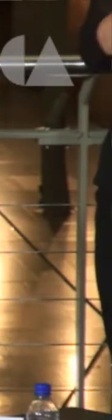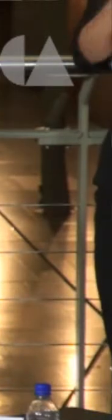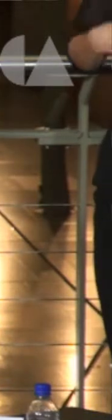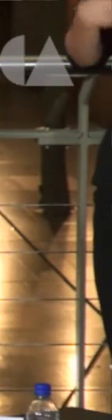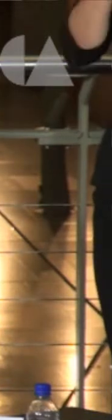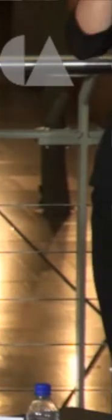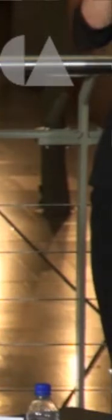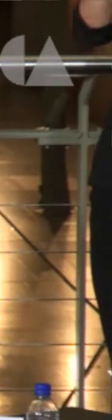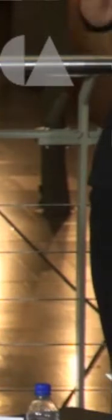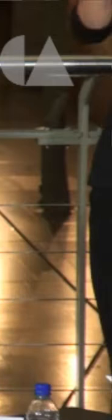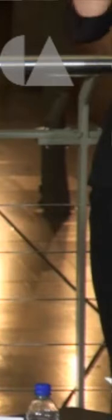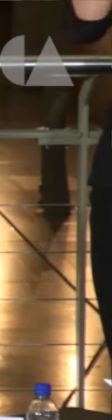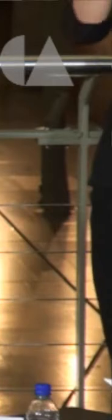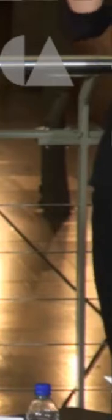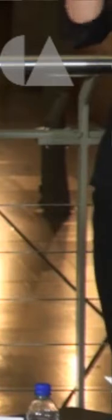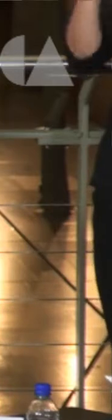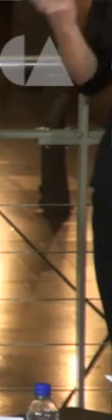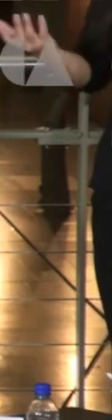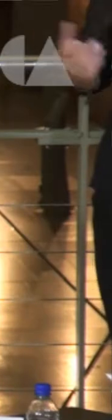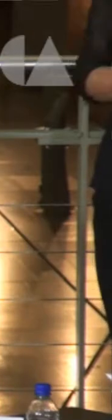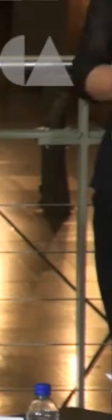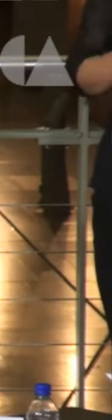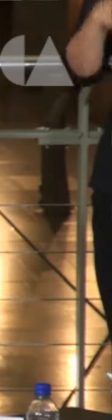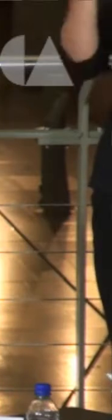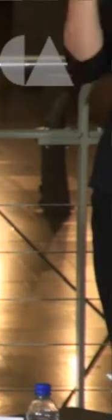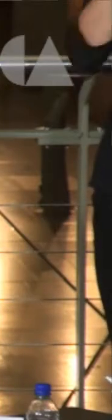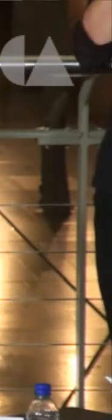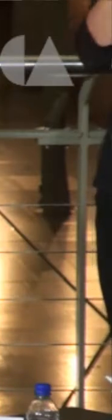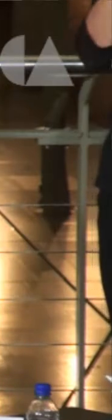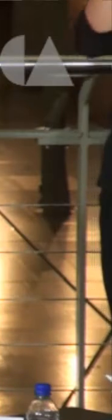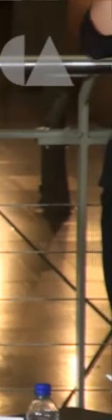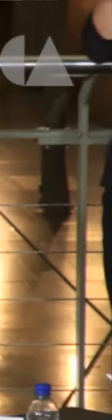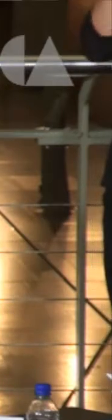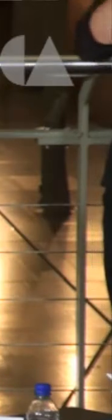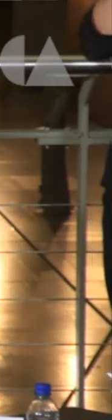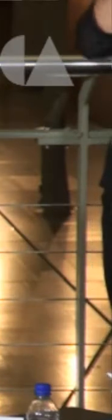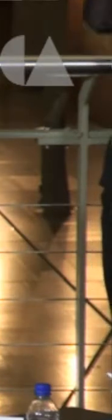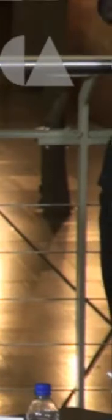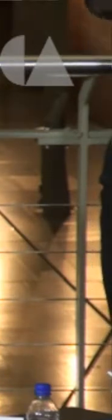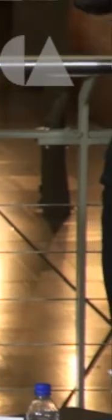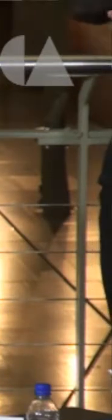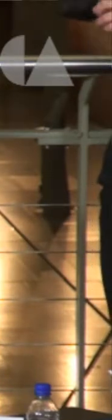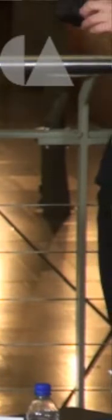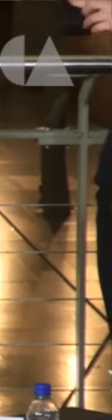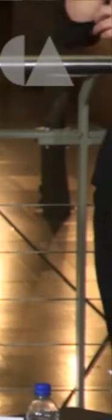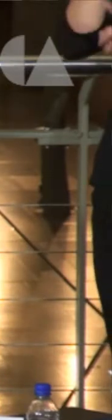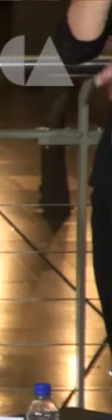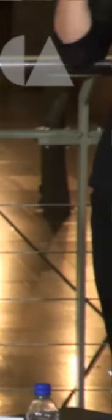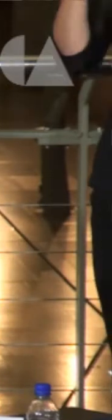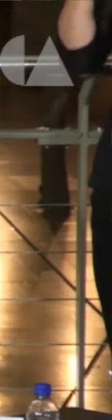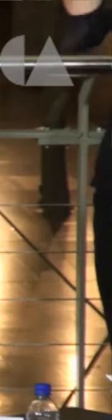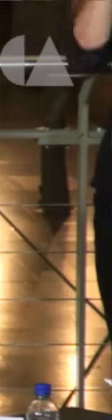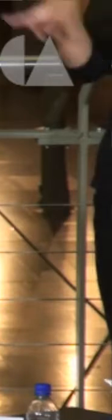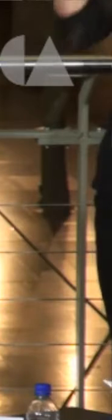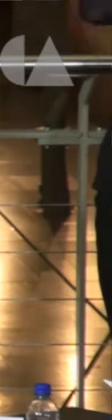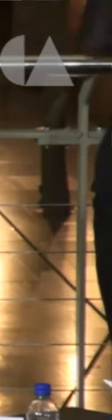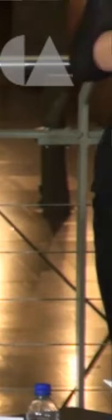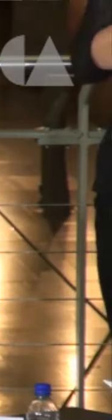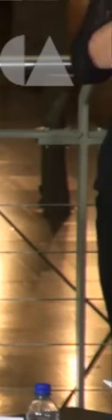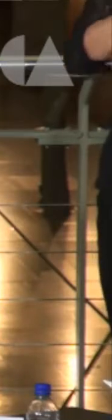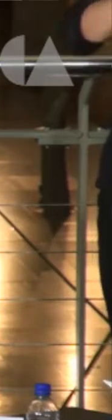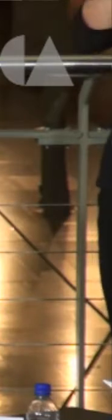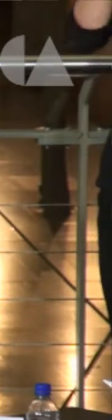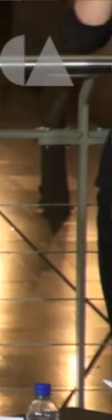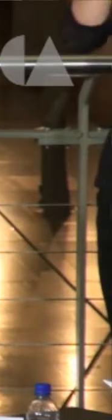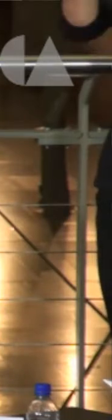maestra o sea simplemente se trata de observar un poco más yo contacté con los chicos en el estudio de casa de carlota hay un chico